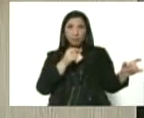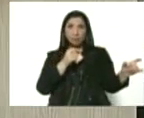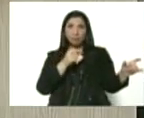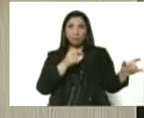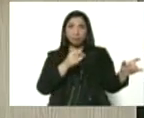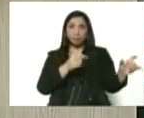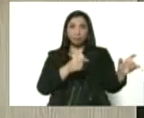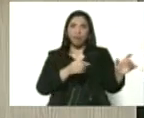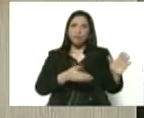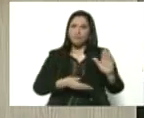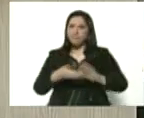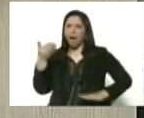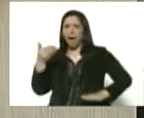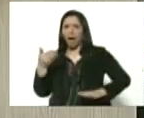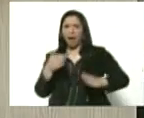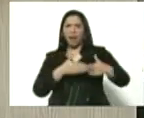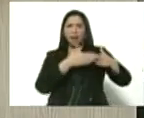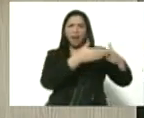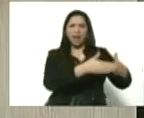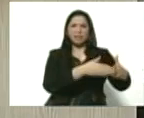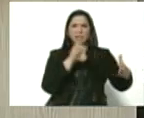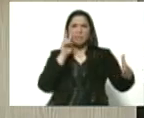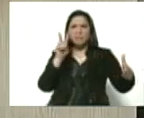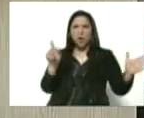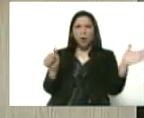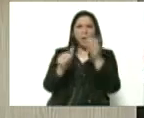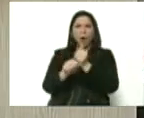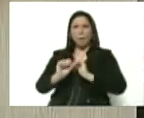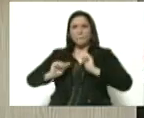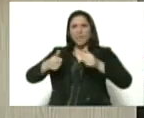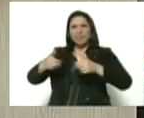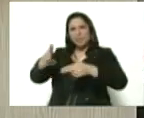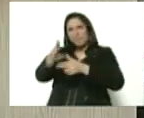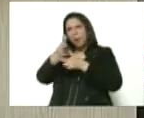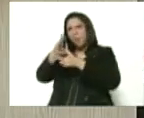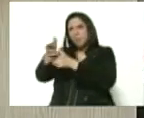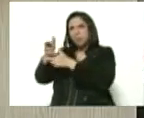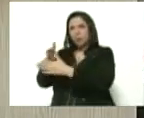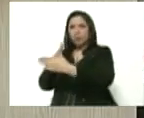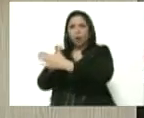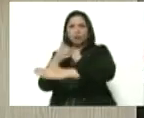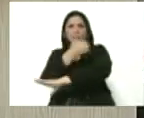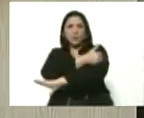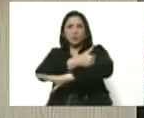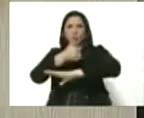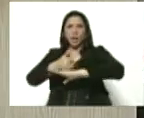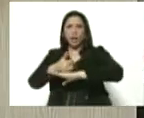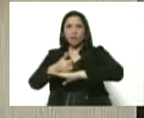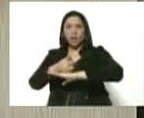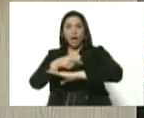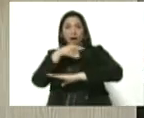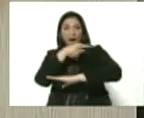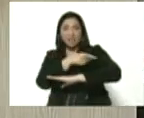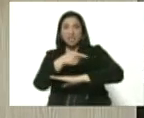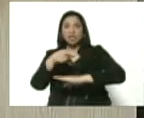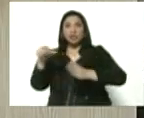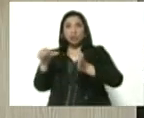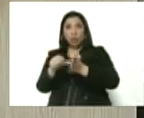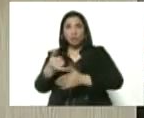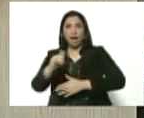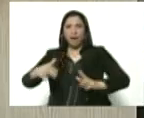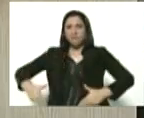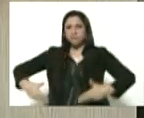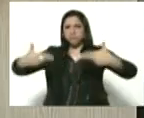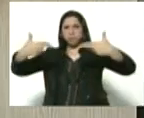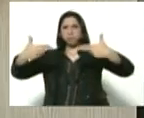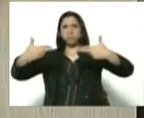y nota algún elemento en la costa y empieza a disparar en contra de los funcionarios, y es allí donde se da el